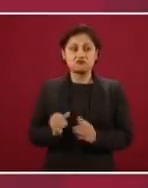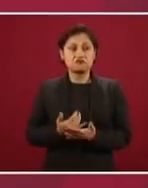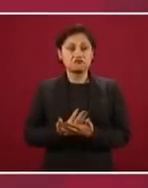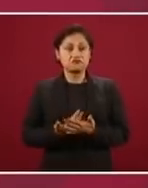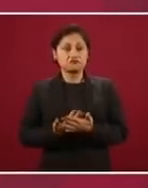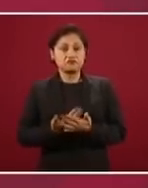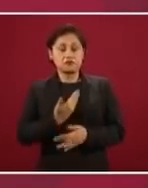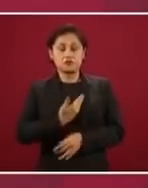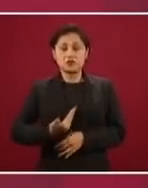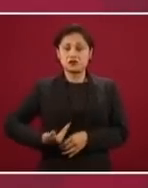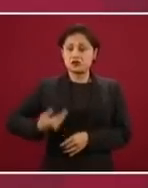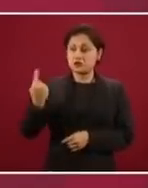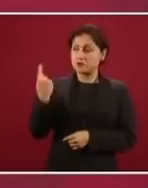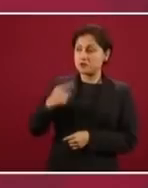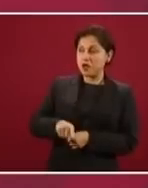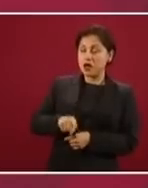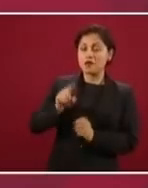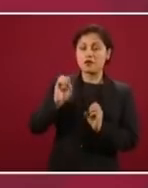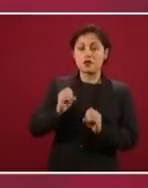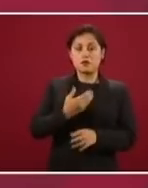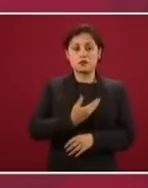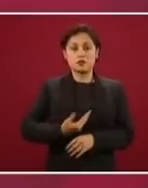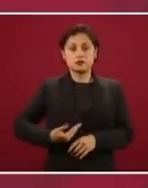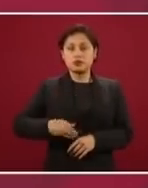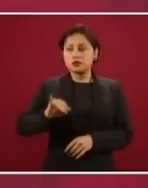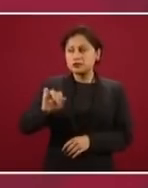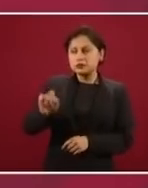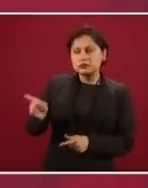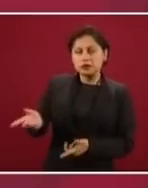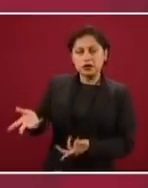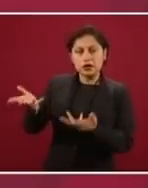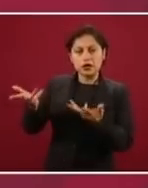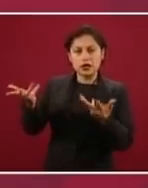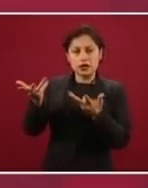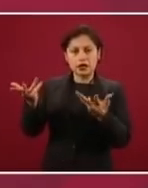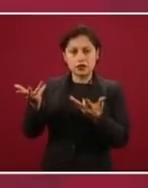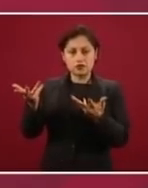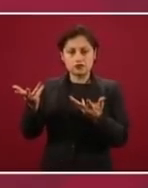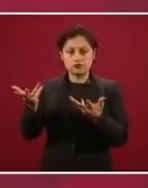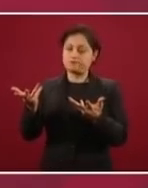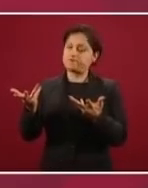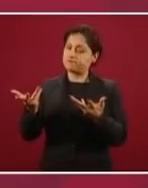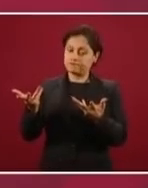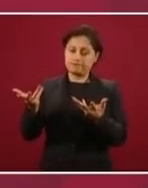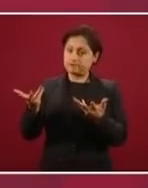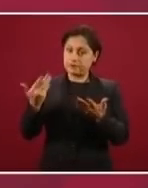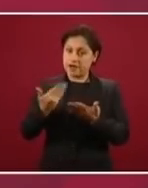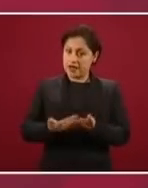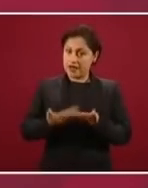autorizaba o no daba su visto bueno ahora el presidente